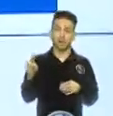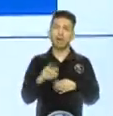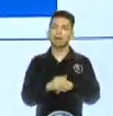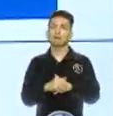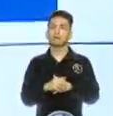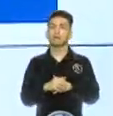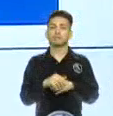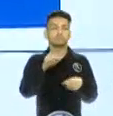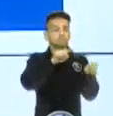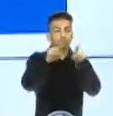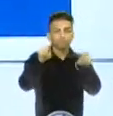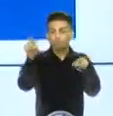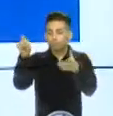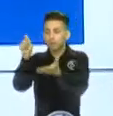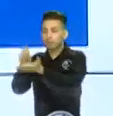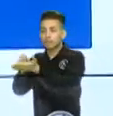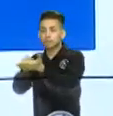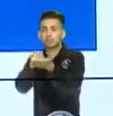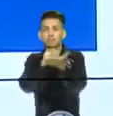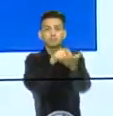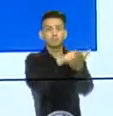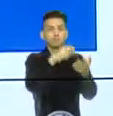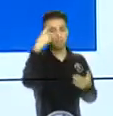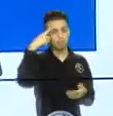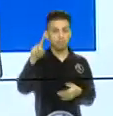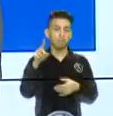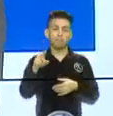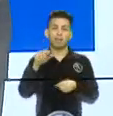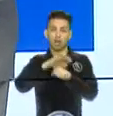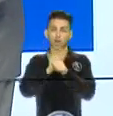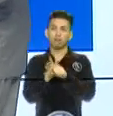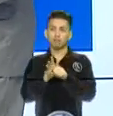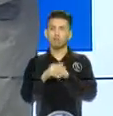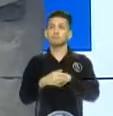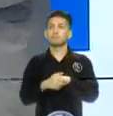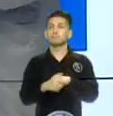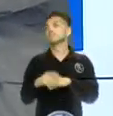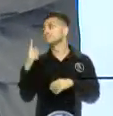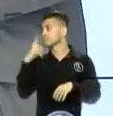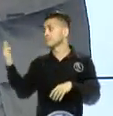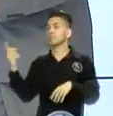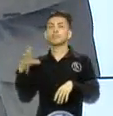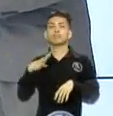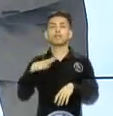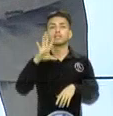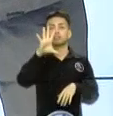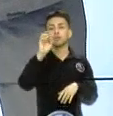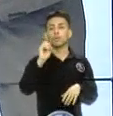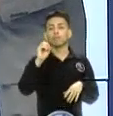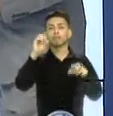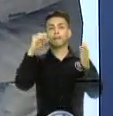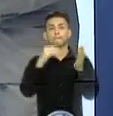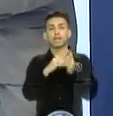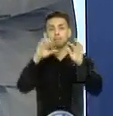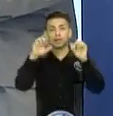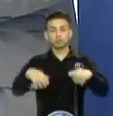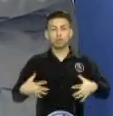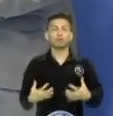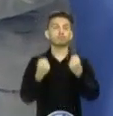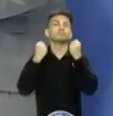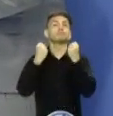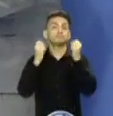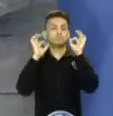o quienes se realizan estas pruebas. Así las cosas, pues tenemos 50.692 recuperados hasta